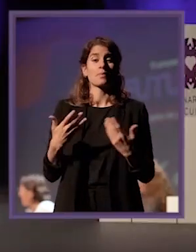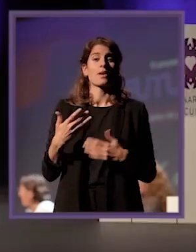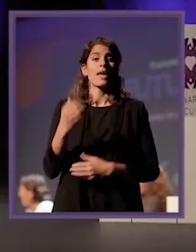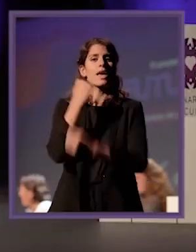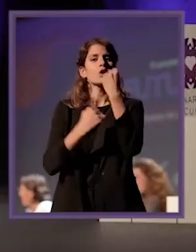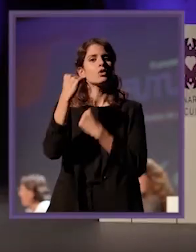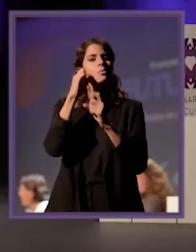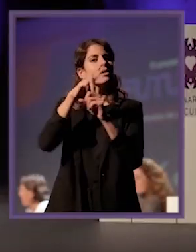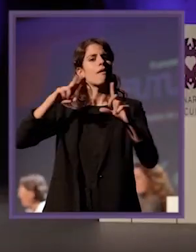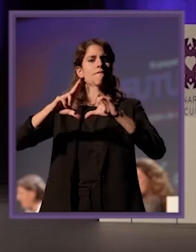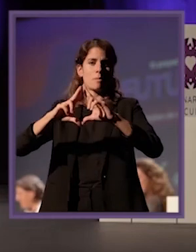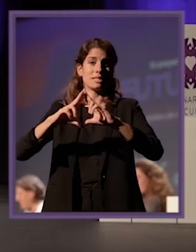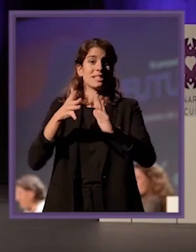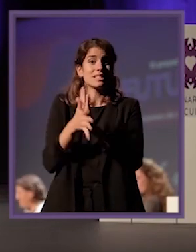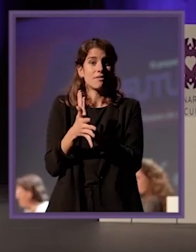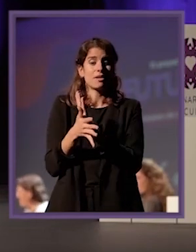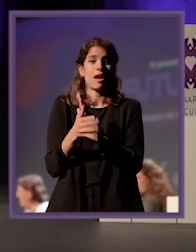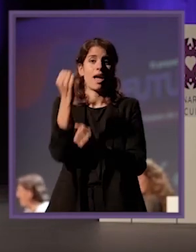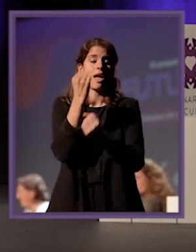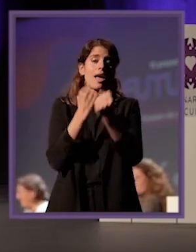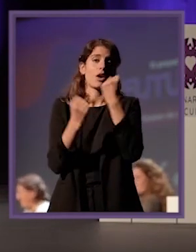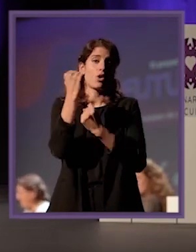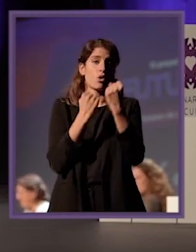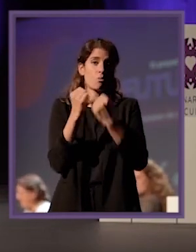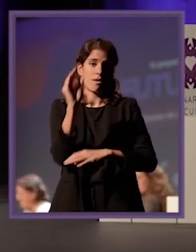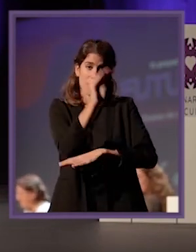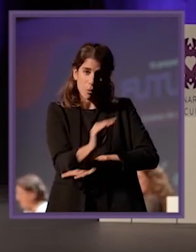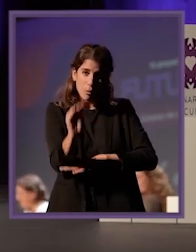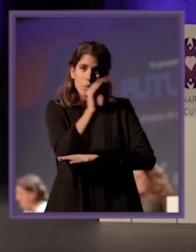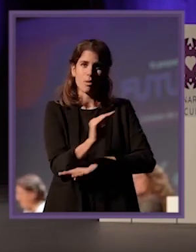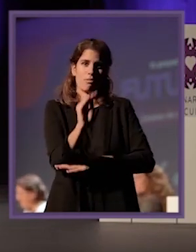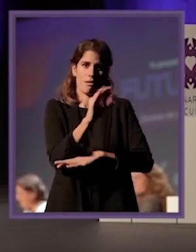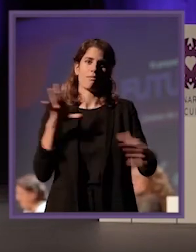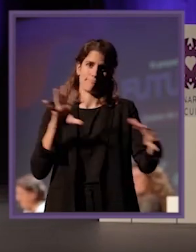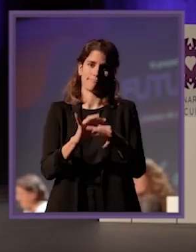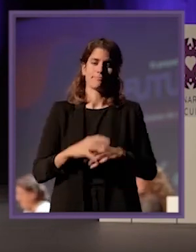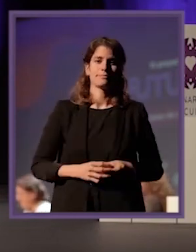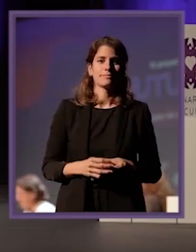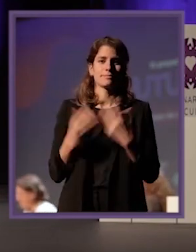una economía feminista.